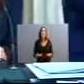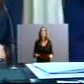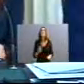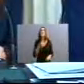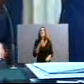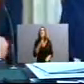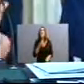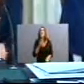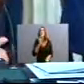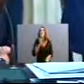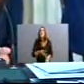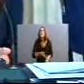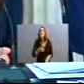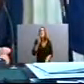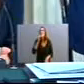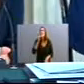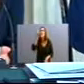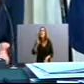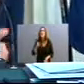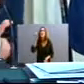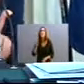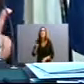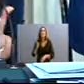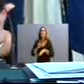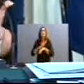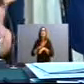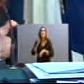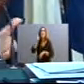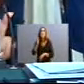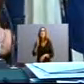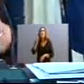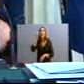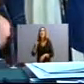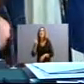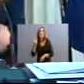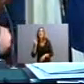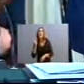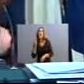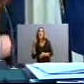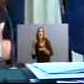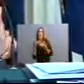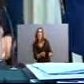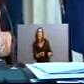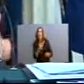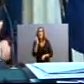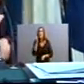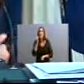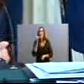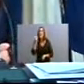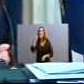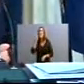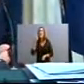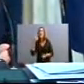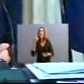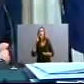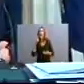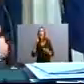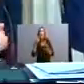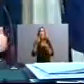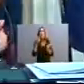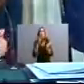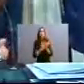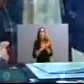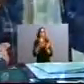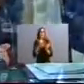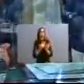Quiero saber quiénes fueron los que encubrieron. Quiero saber quiénes fueron los que escondieron las pruebas.